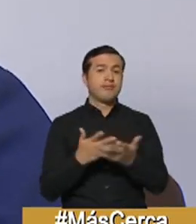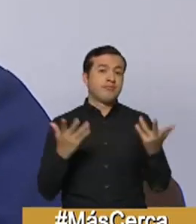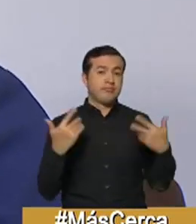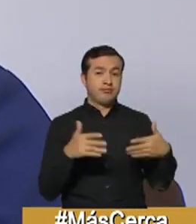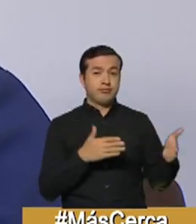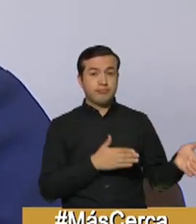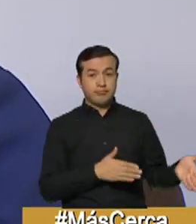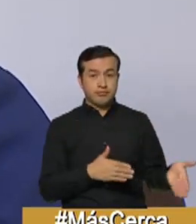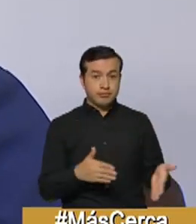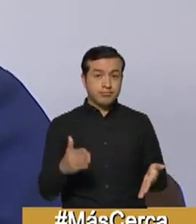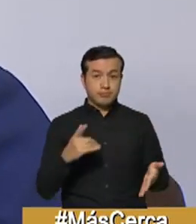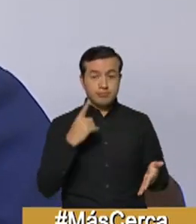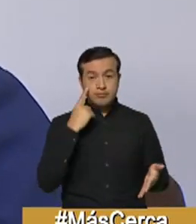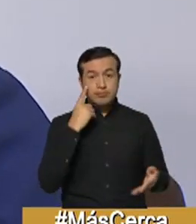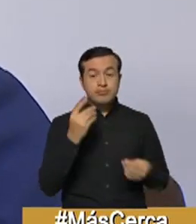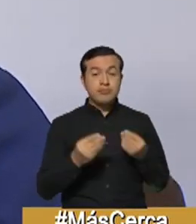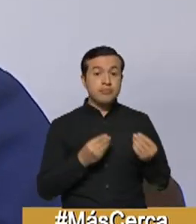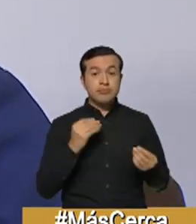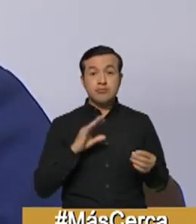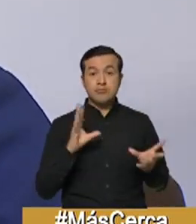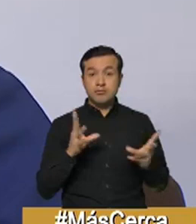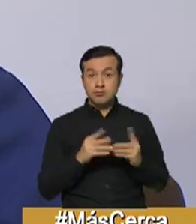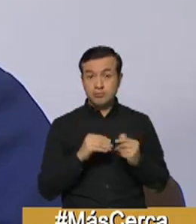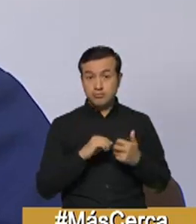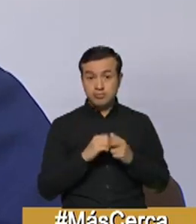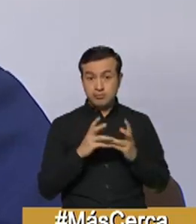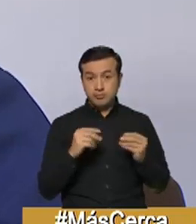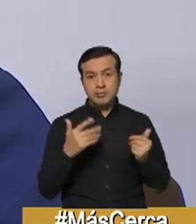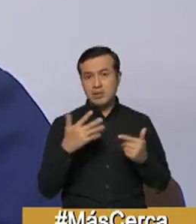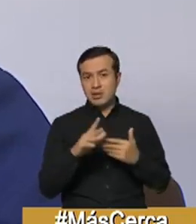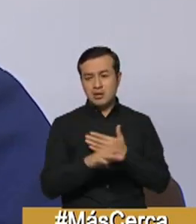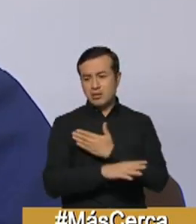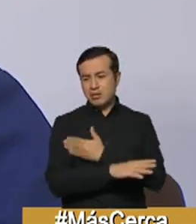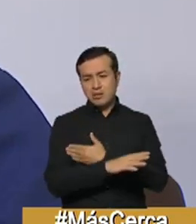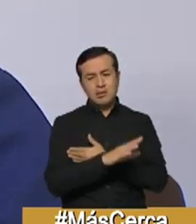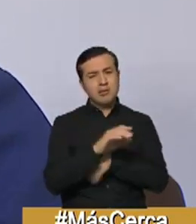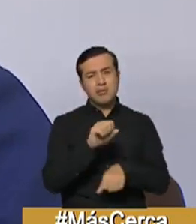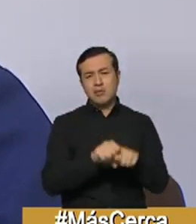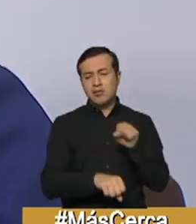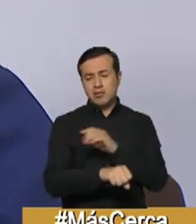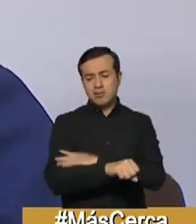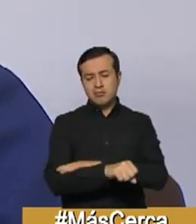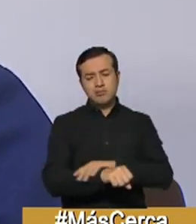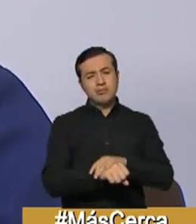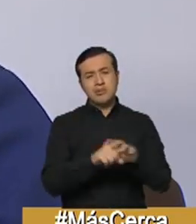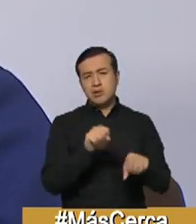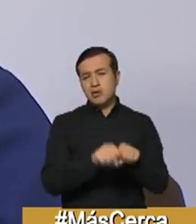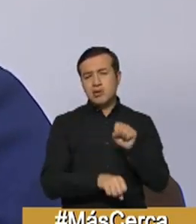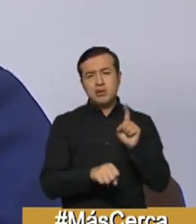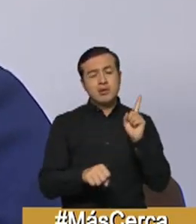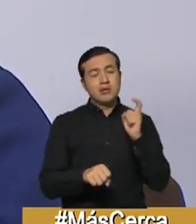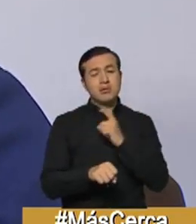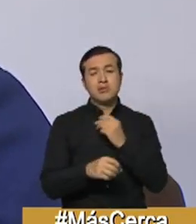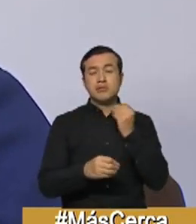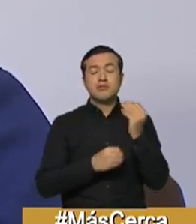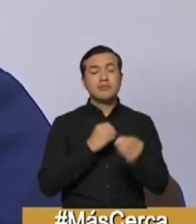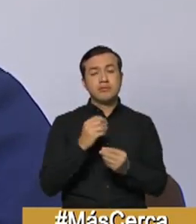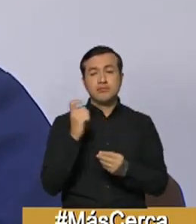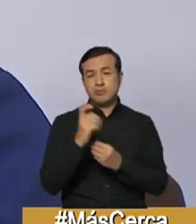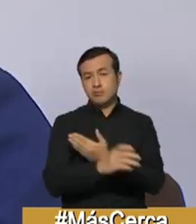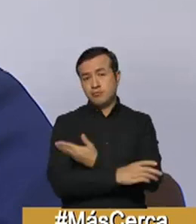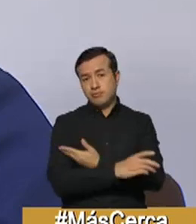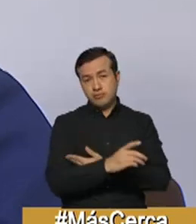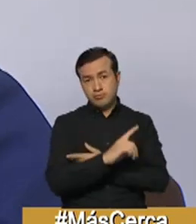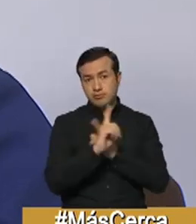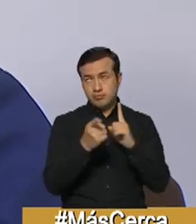habríamos que tratar de arreglar esa situación, su tejido ya estaba muy dañado y no había de otra que amputarle. Lo